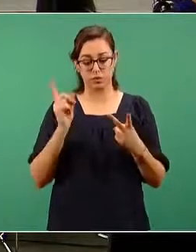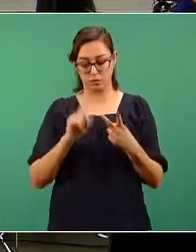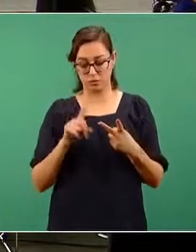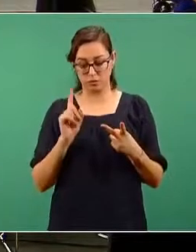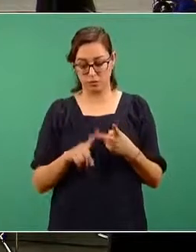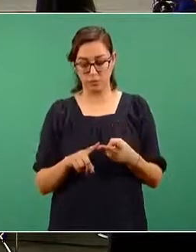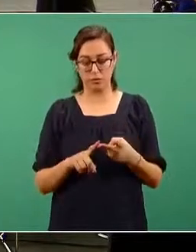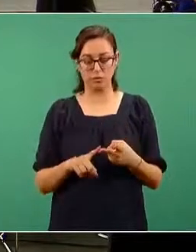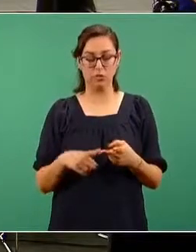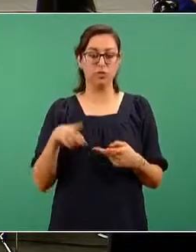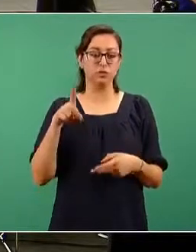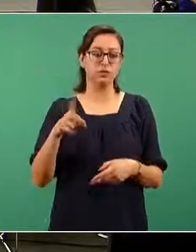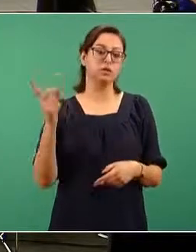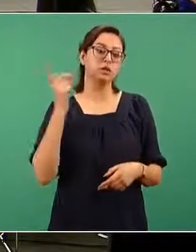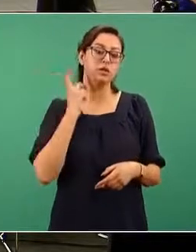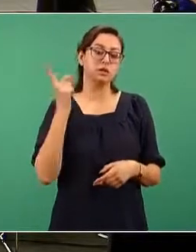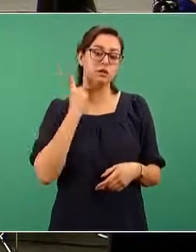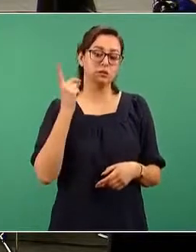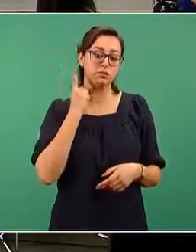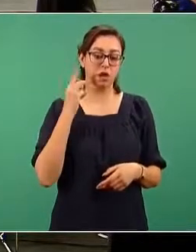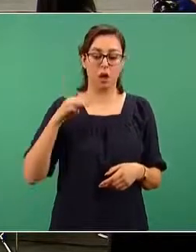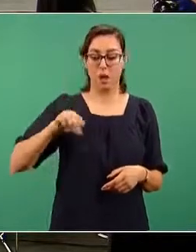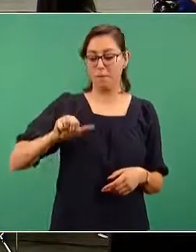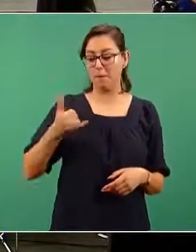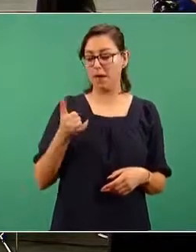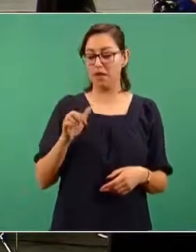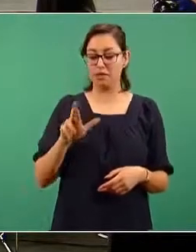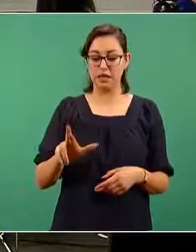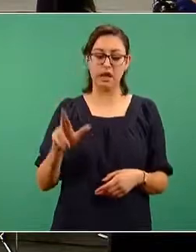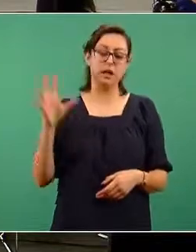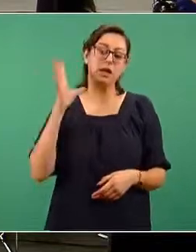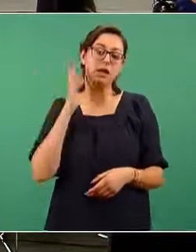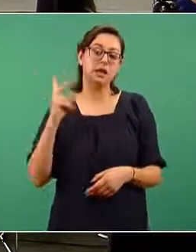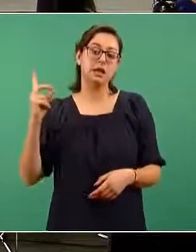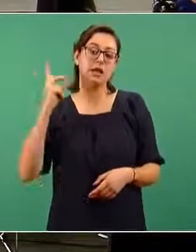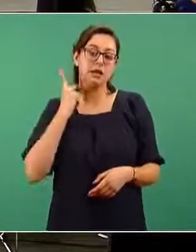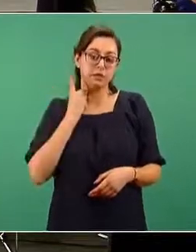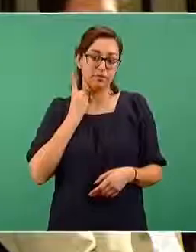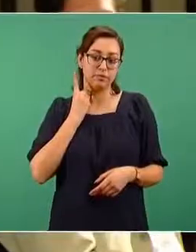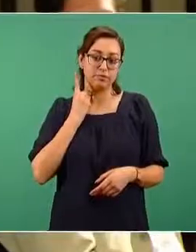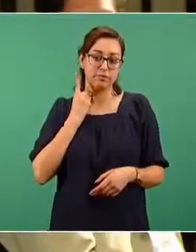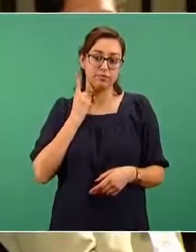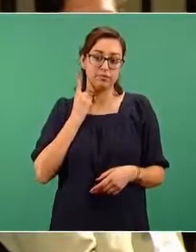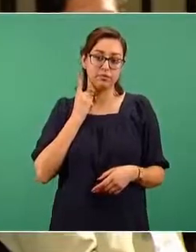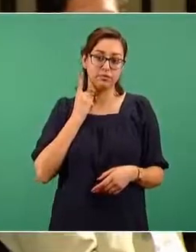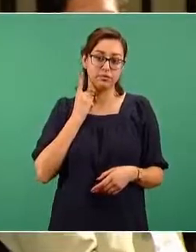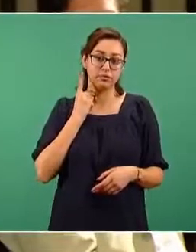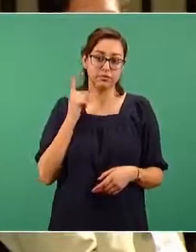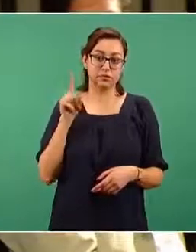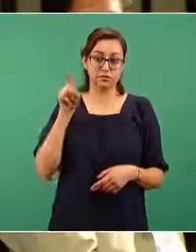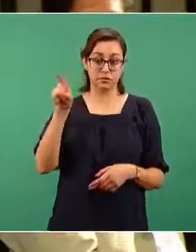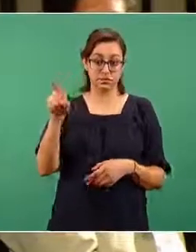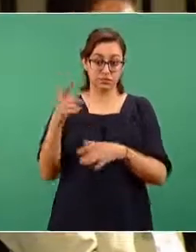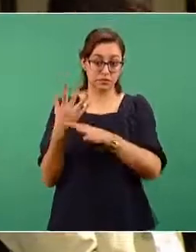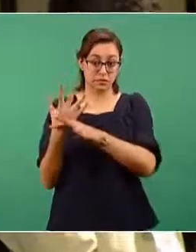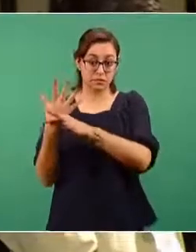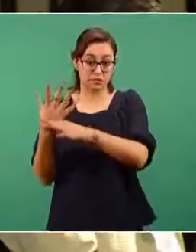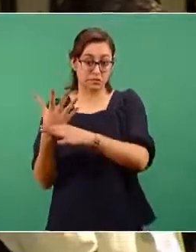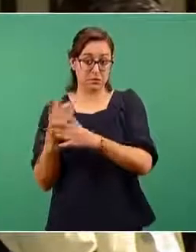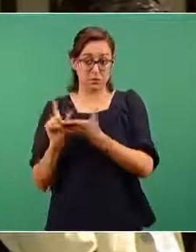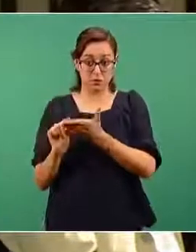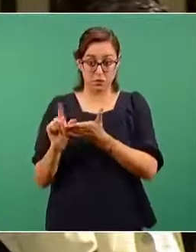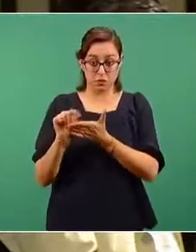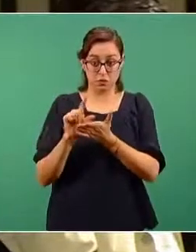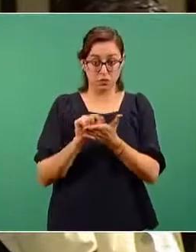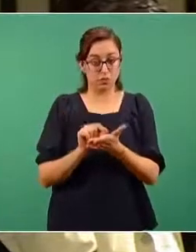tarde el diputado Sergio Meyer de la Cámara de Diputados, para la redundancia, escribe en su tuit que